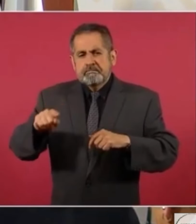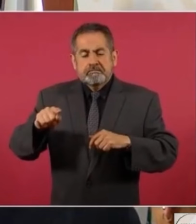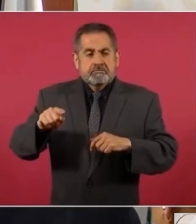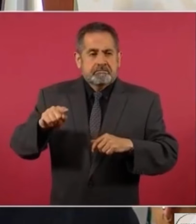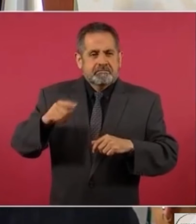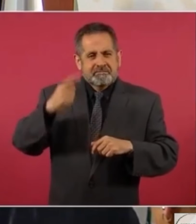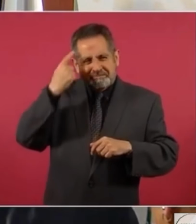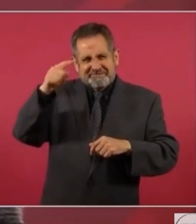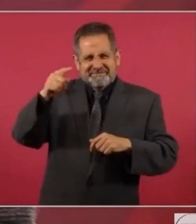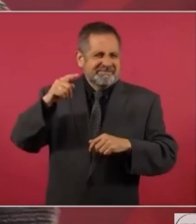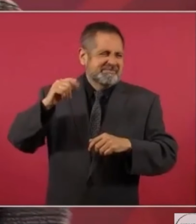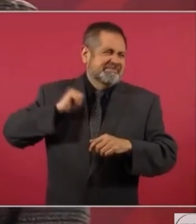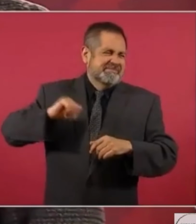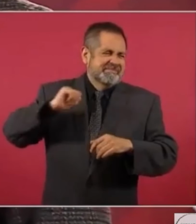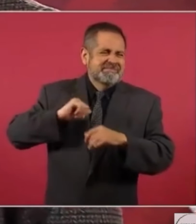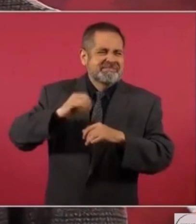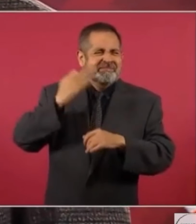medievales.